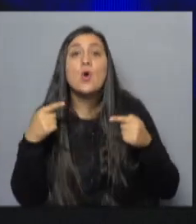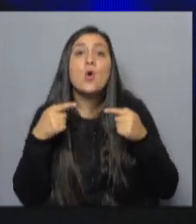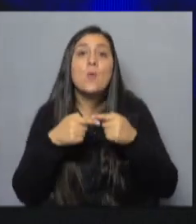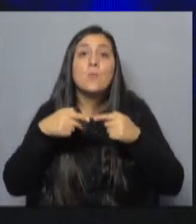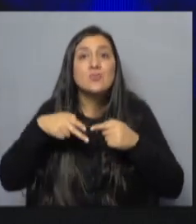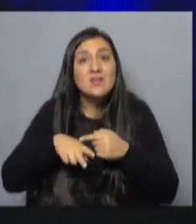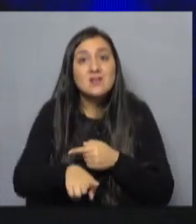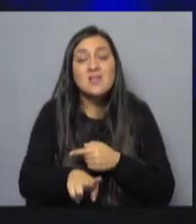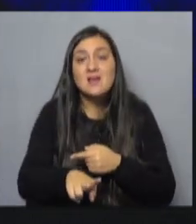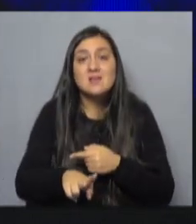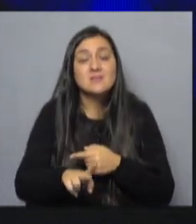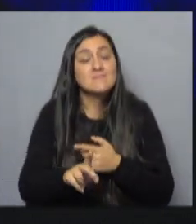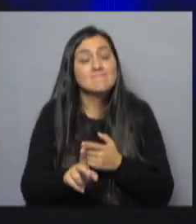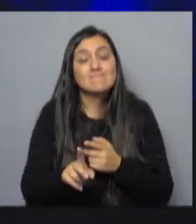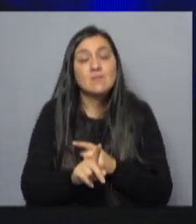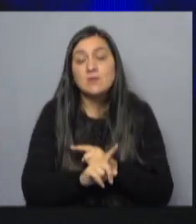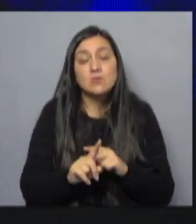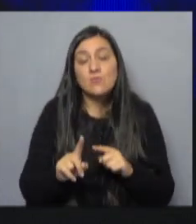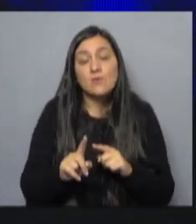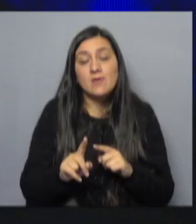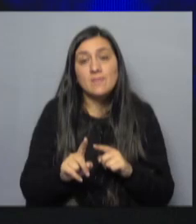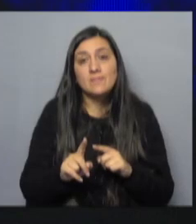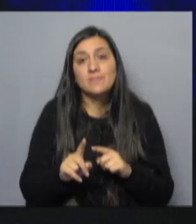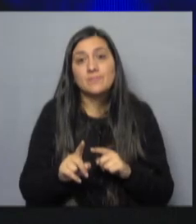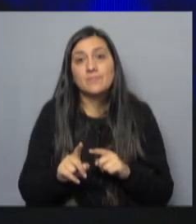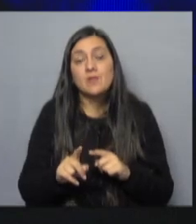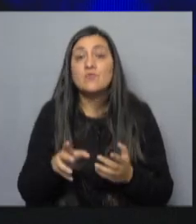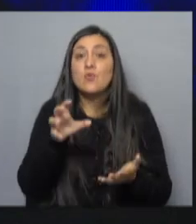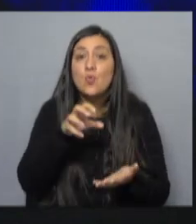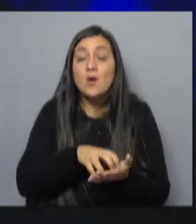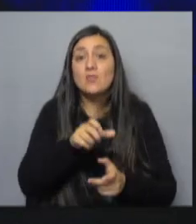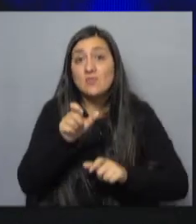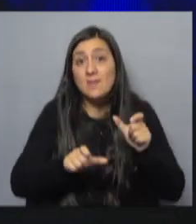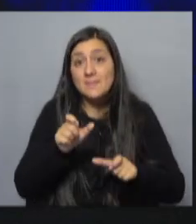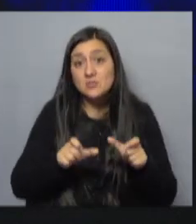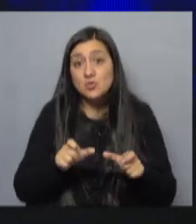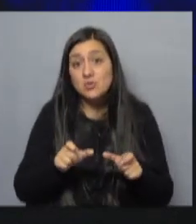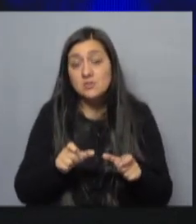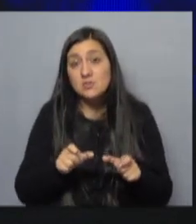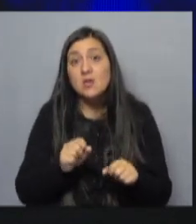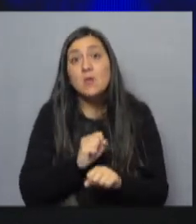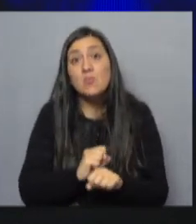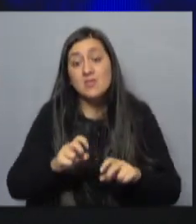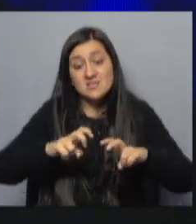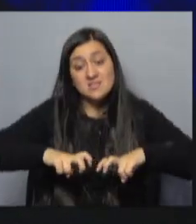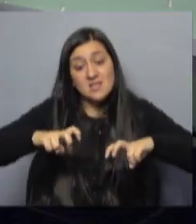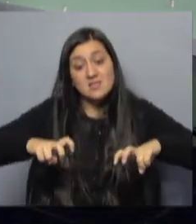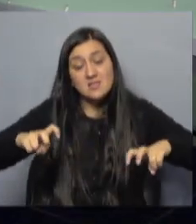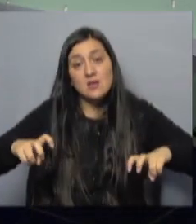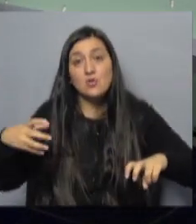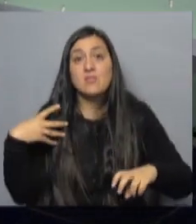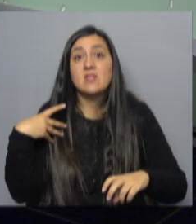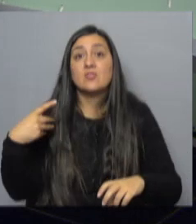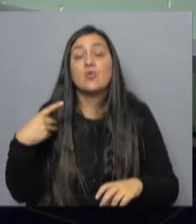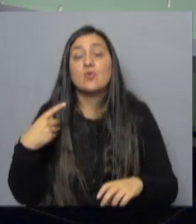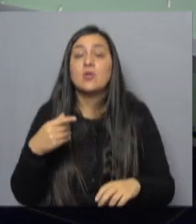la palabra éxito, ¿con qué se mide? Sino hablo de que fue un lugar donde las personas se podían sentar con el director y